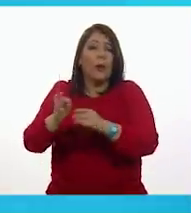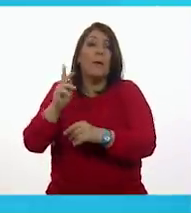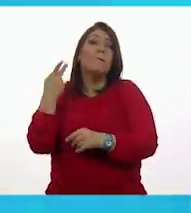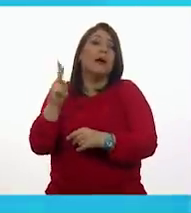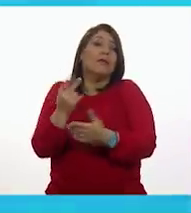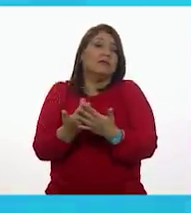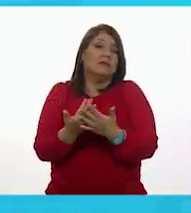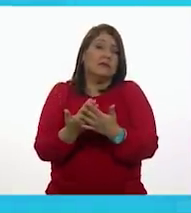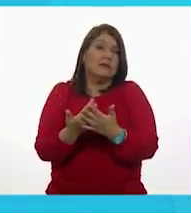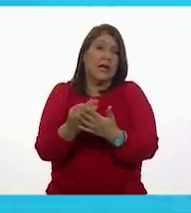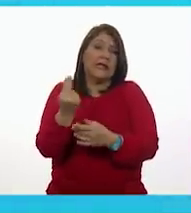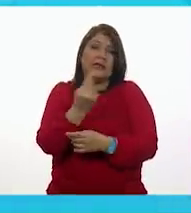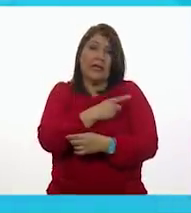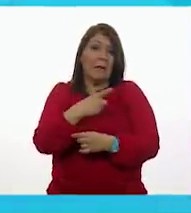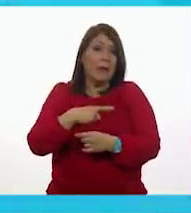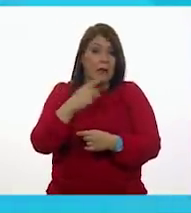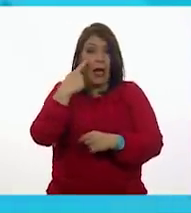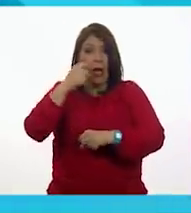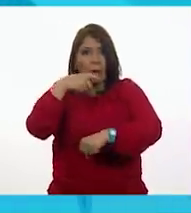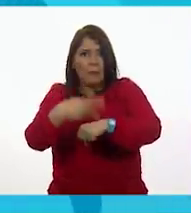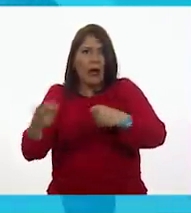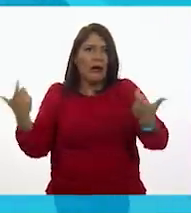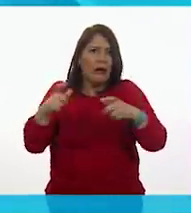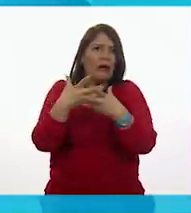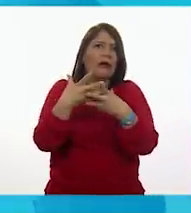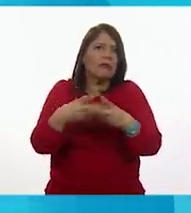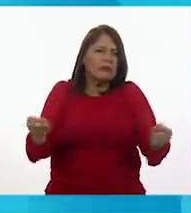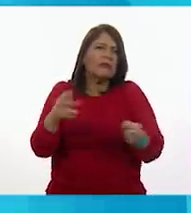estén fuera de peligro.